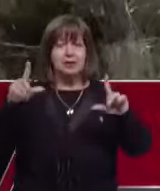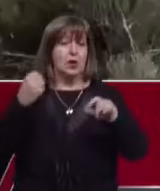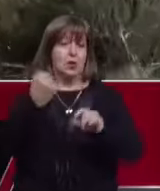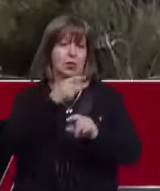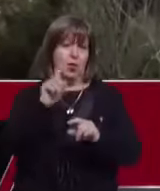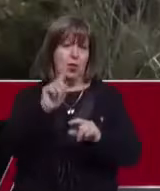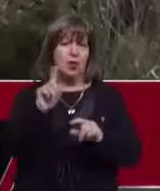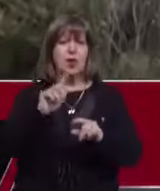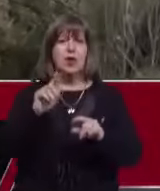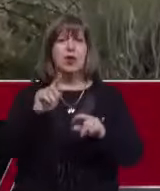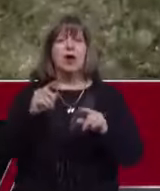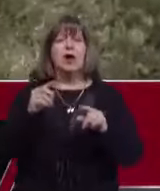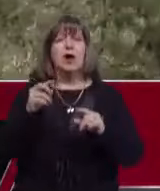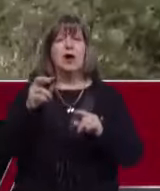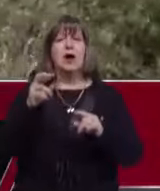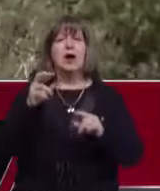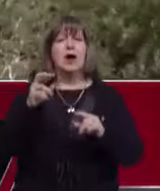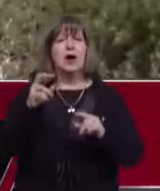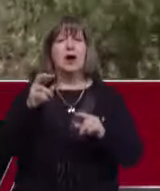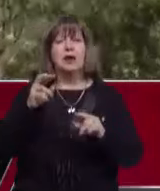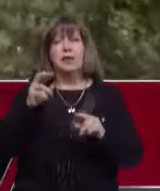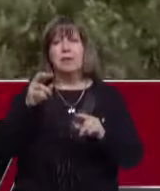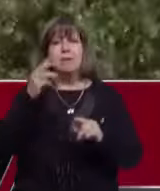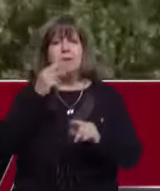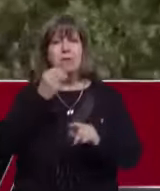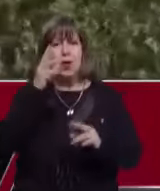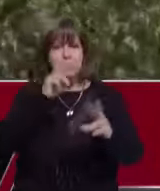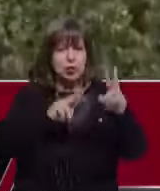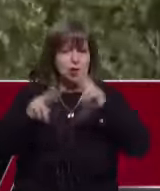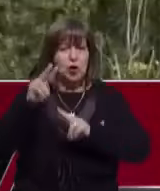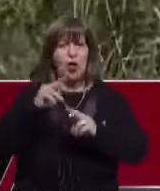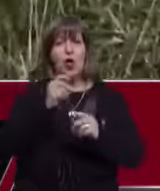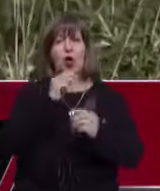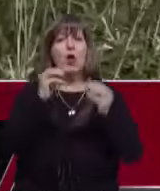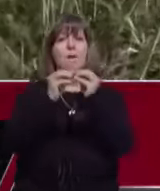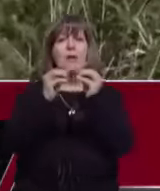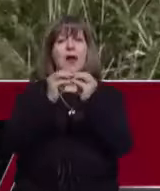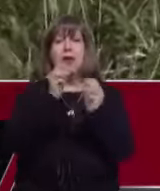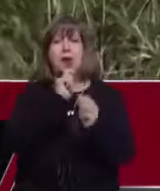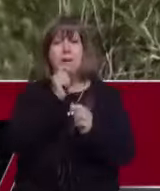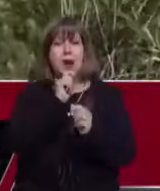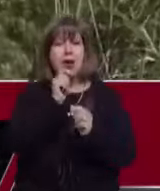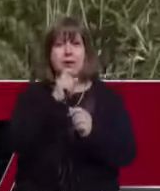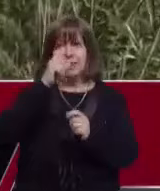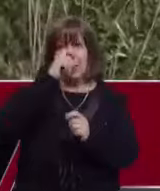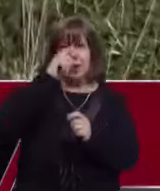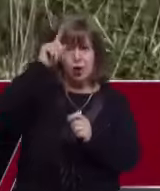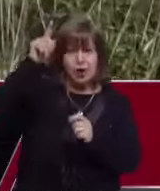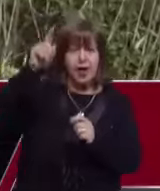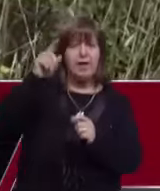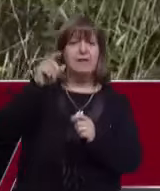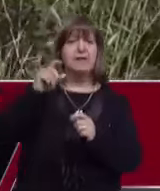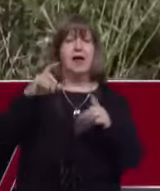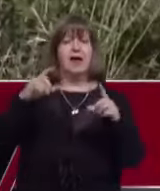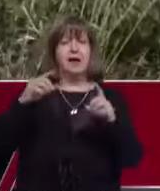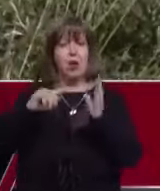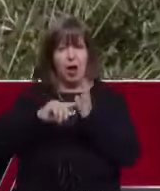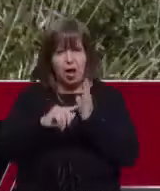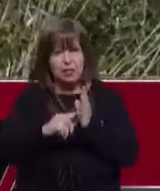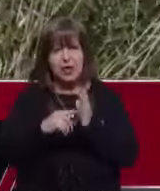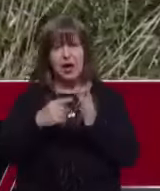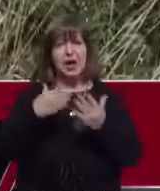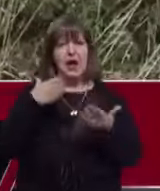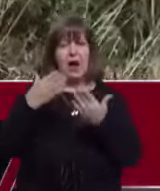colegas tras el rey tras la pista y no tras tras el rating Y eso también se ve reflejado en todas las coberturas de todos los canales